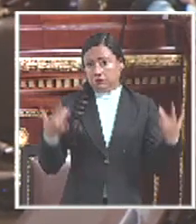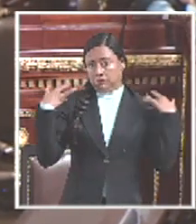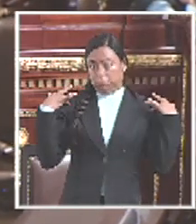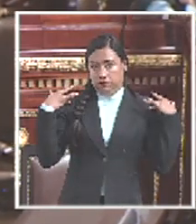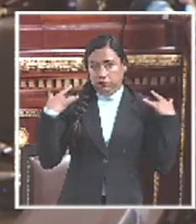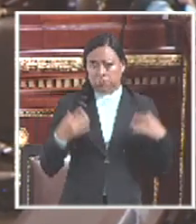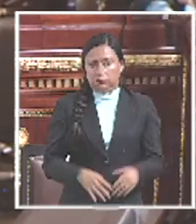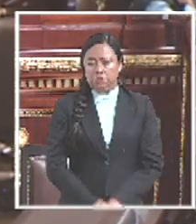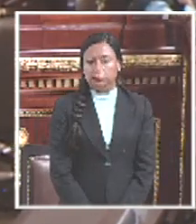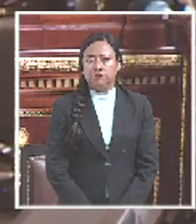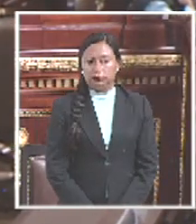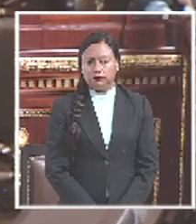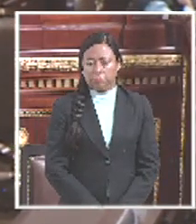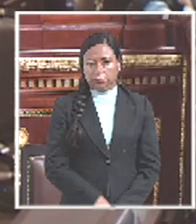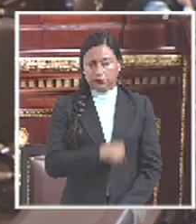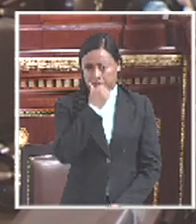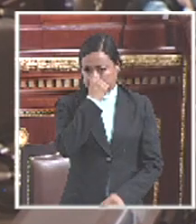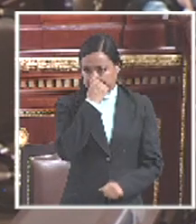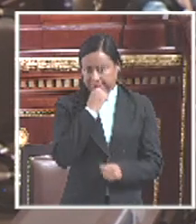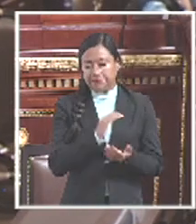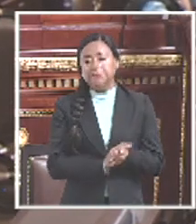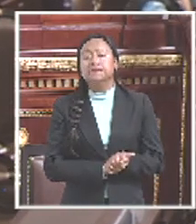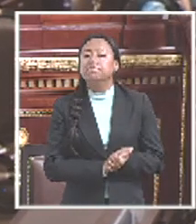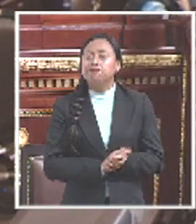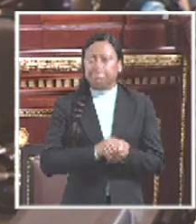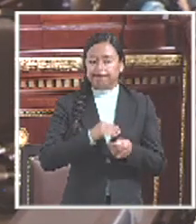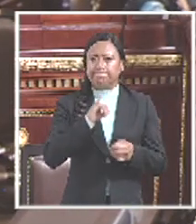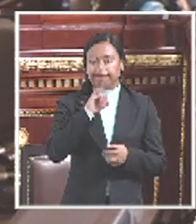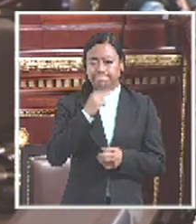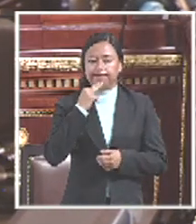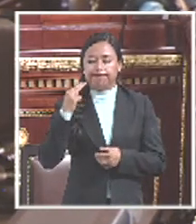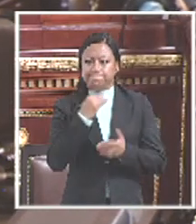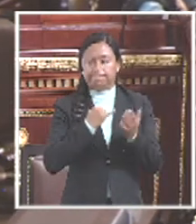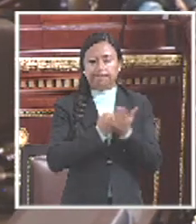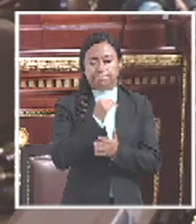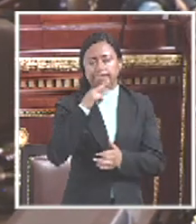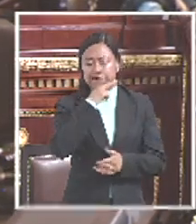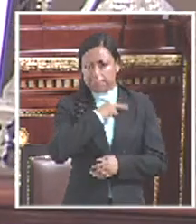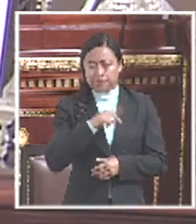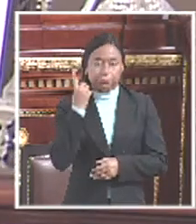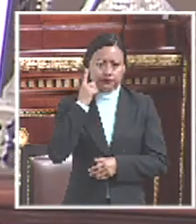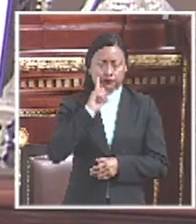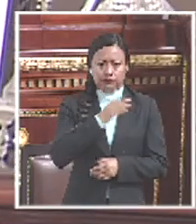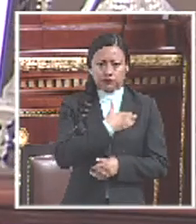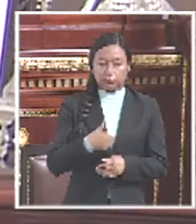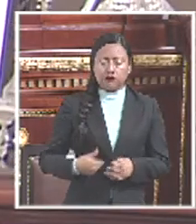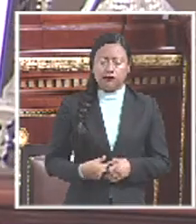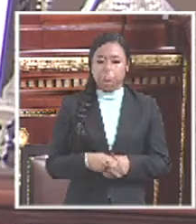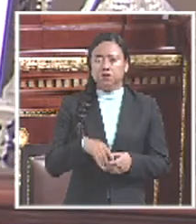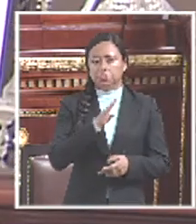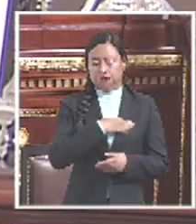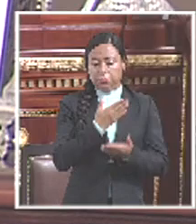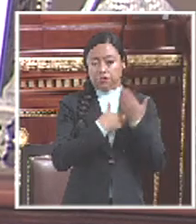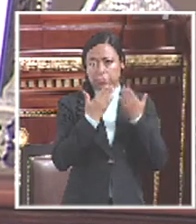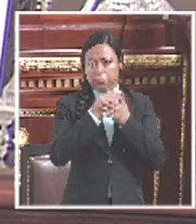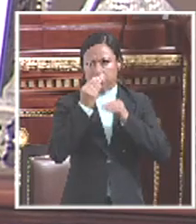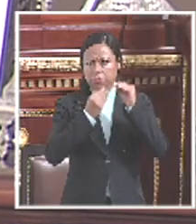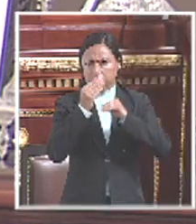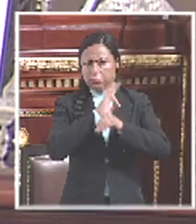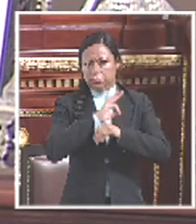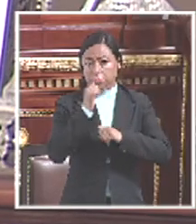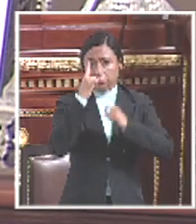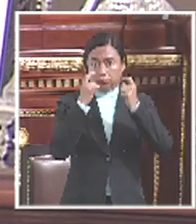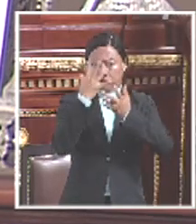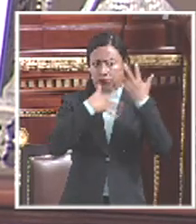Abstenciones. Se considera urgente y obvia resolución, diputada presidenta. Esta discusión, la proposición. ¿Existen oradores en